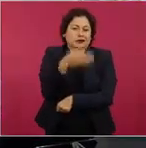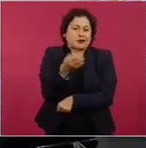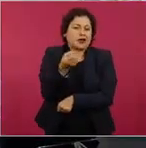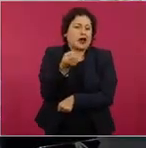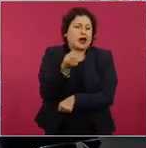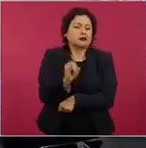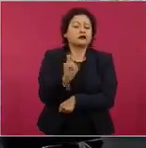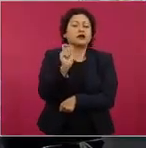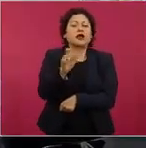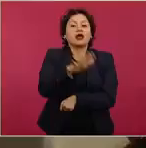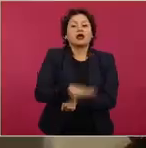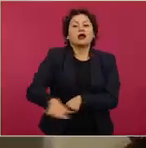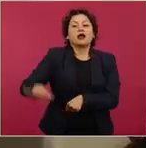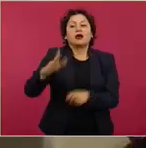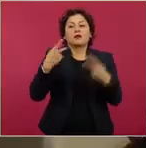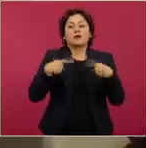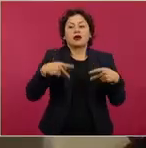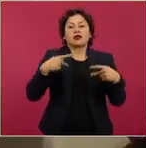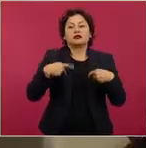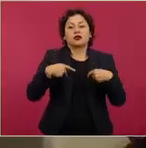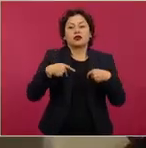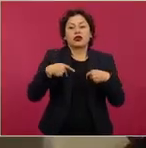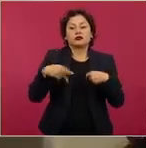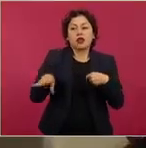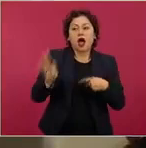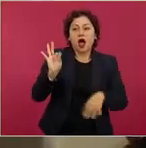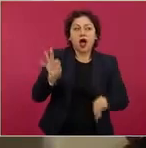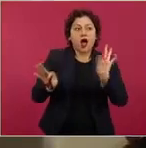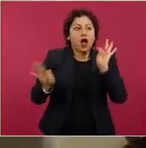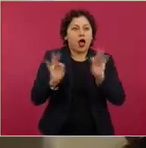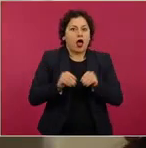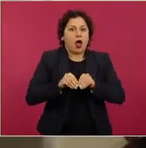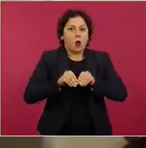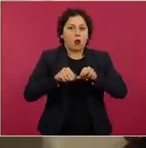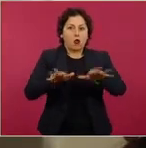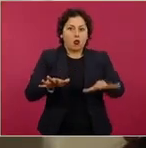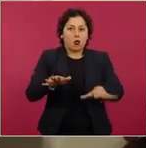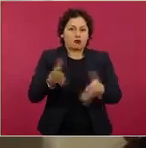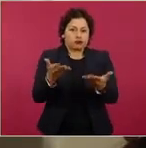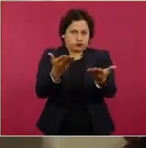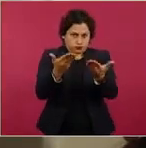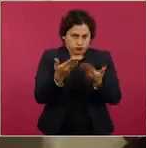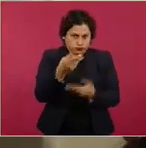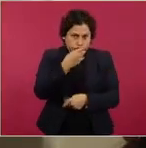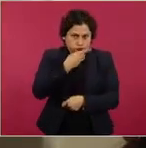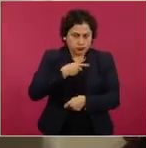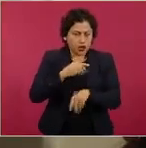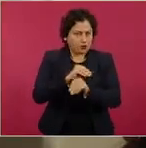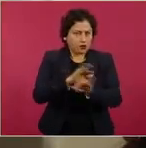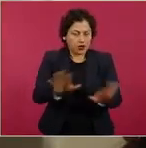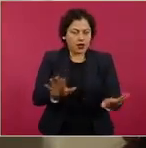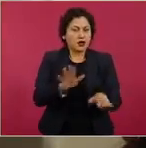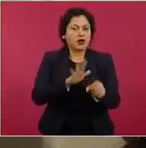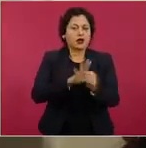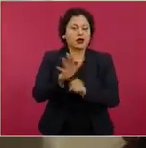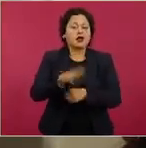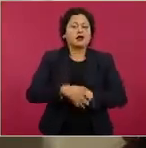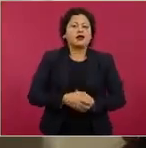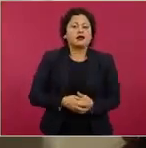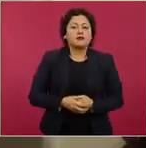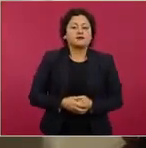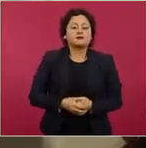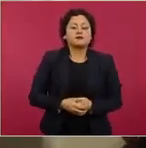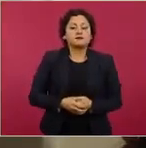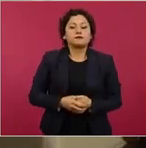de rumores que son necesarios aclarar, y qué mejor que usted para ellos. En el ánimo de que no se coaccione el voto a los